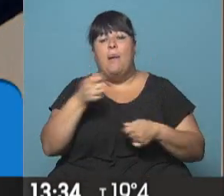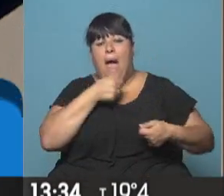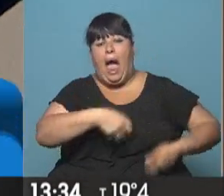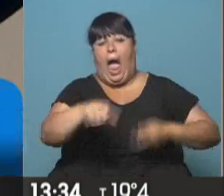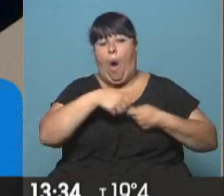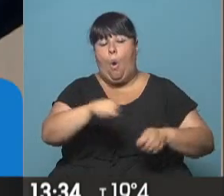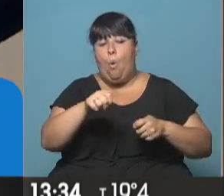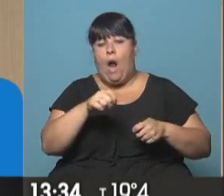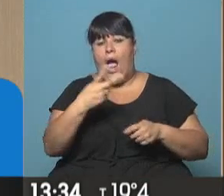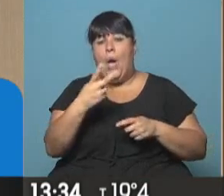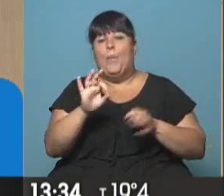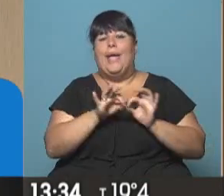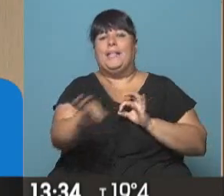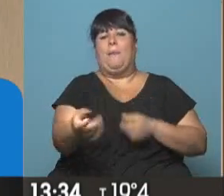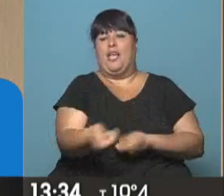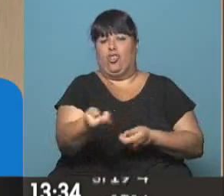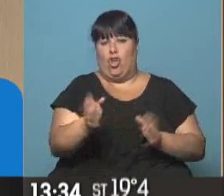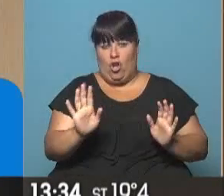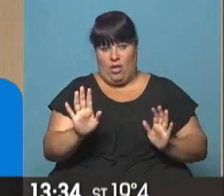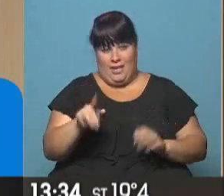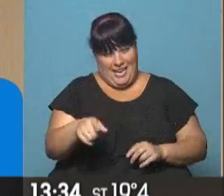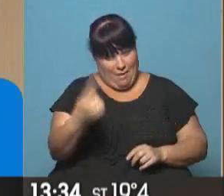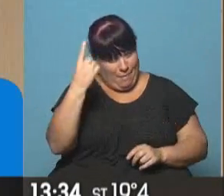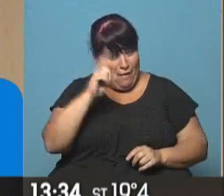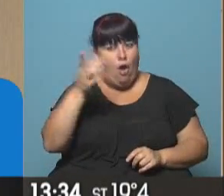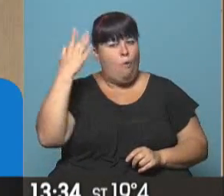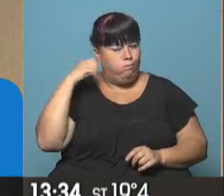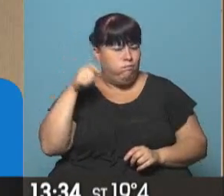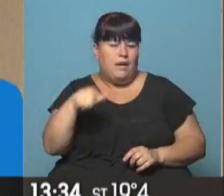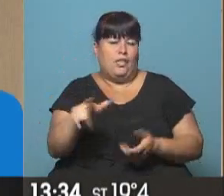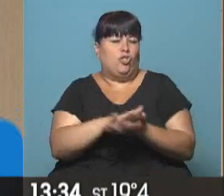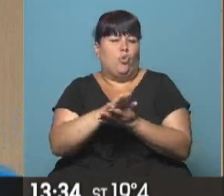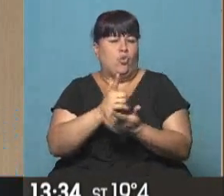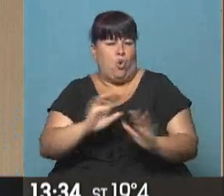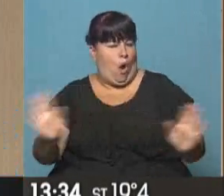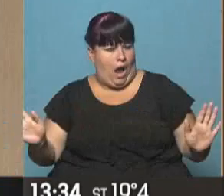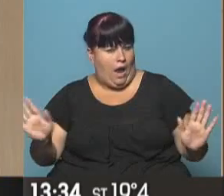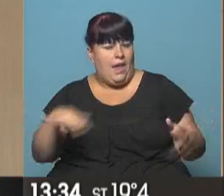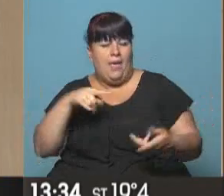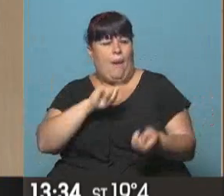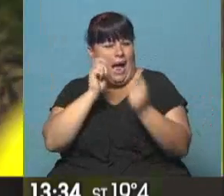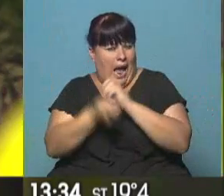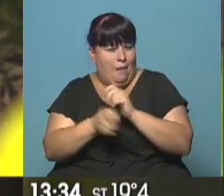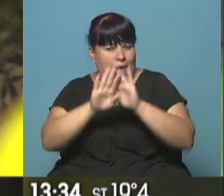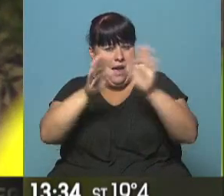agua a 20 metros. No es la primera vez. O sea que esto no tiene solución. Van a cambiar el